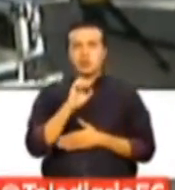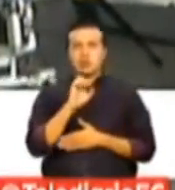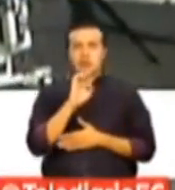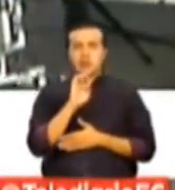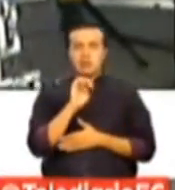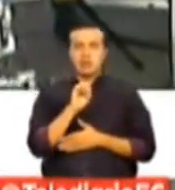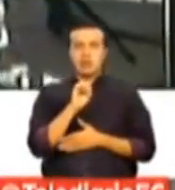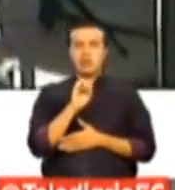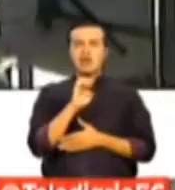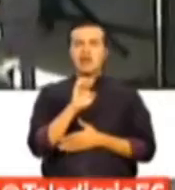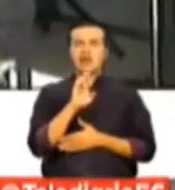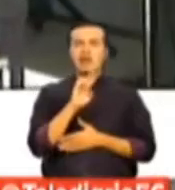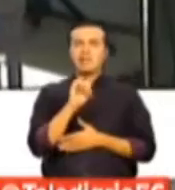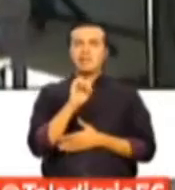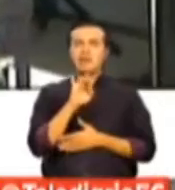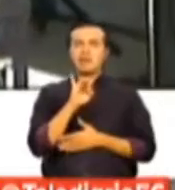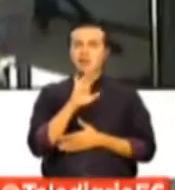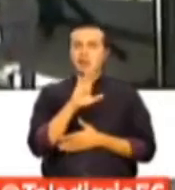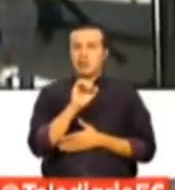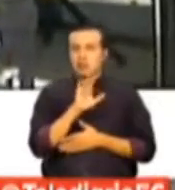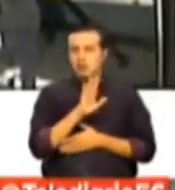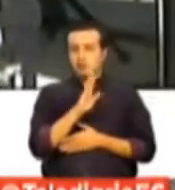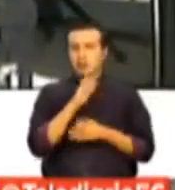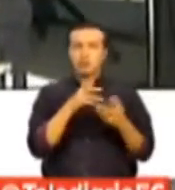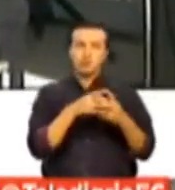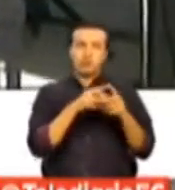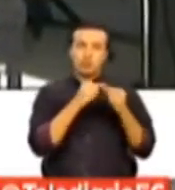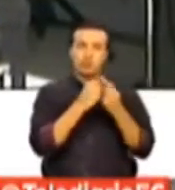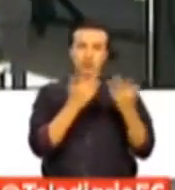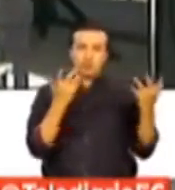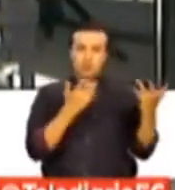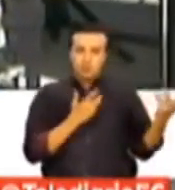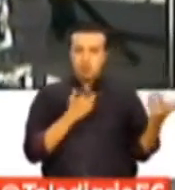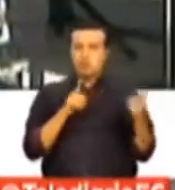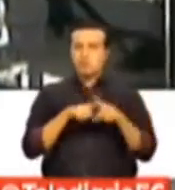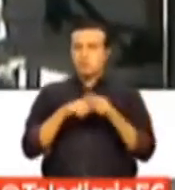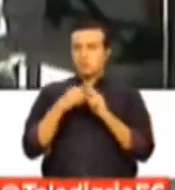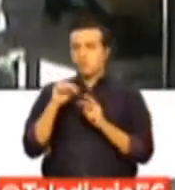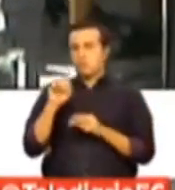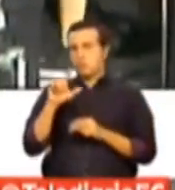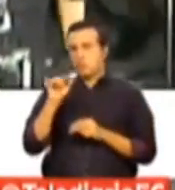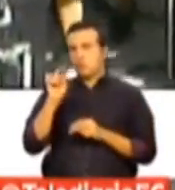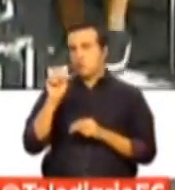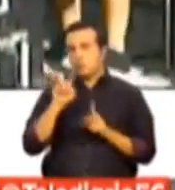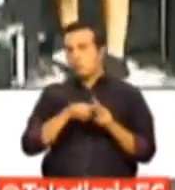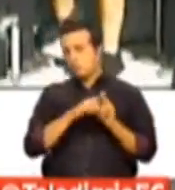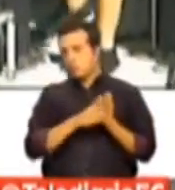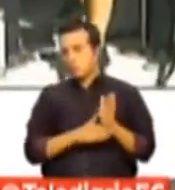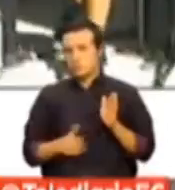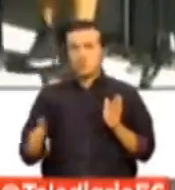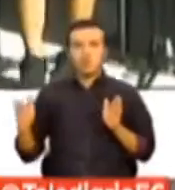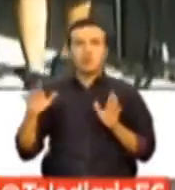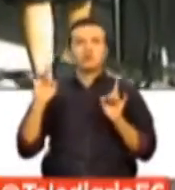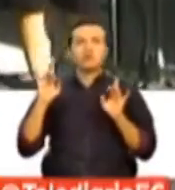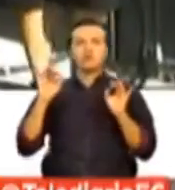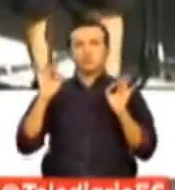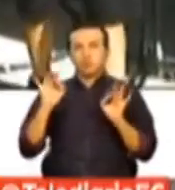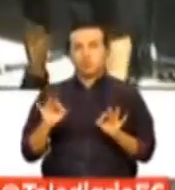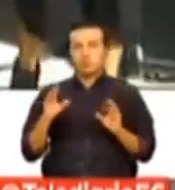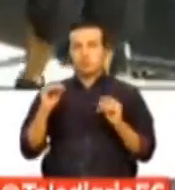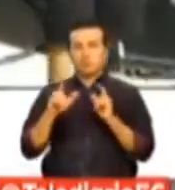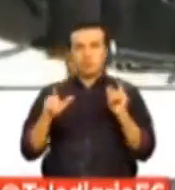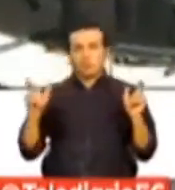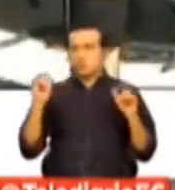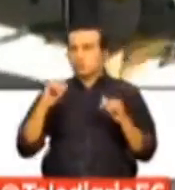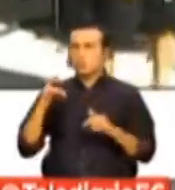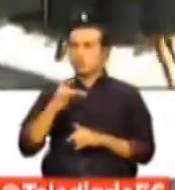Hermética. Y bueno, cuando se separó esa banda arrancamos con Malón y bueno, y tenemos la suerte de que hay mucha gente